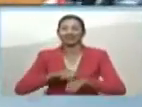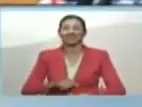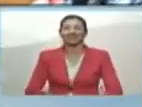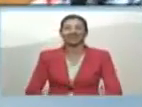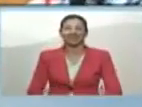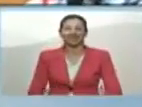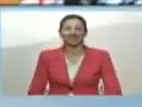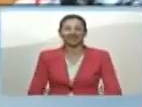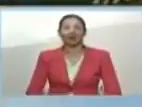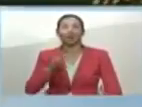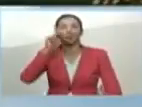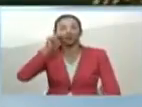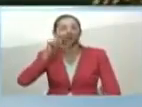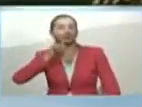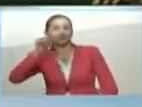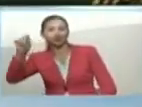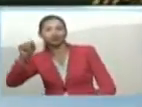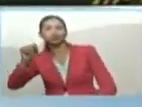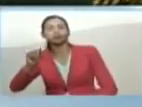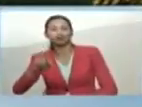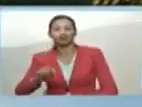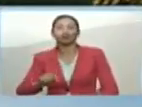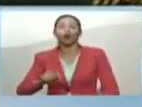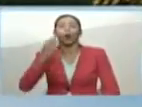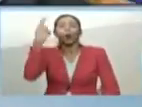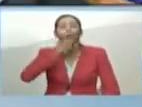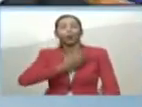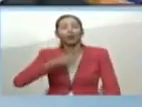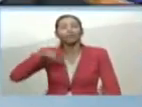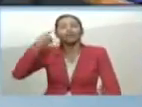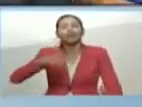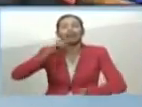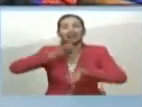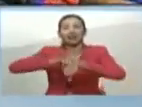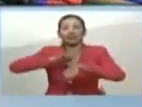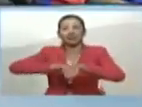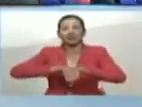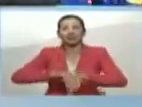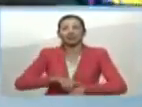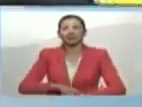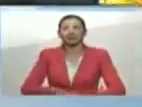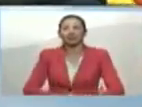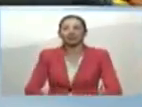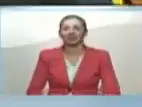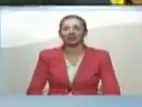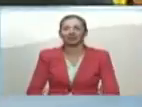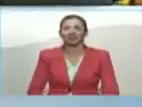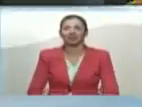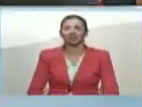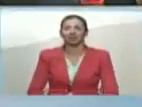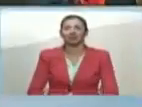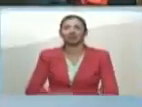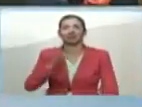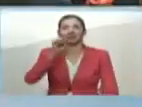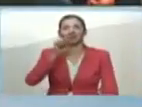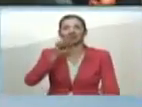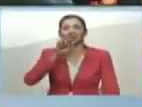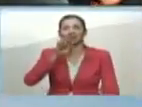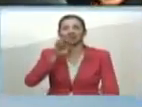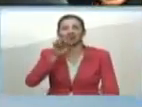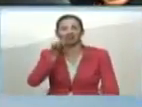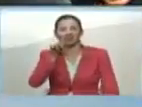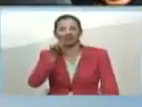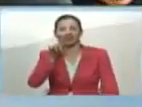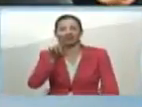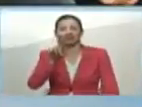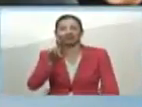profesor Escarrá también, tranquilamente, tiene una agenda. Y el profesor Tarek El Aissami, vamos a dar, perdón, Tarek William Satt,